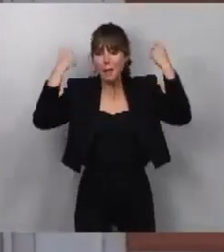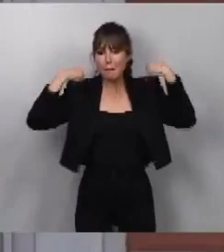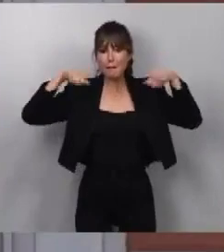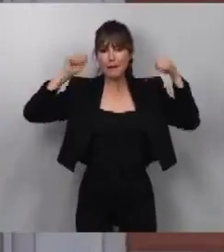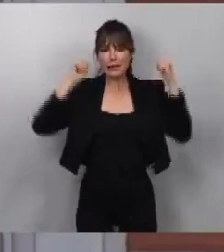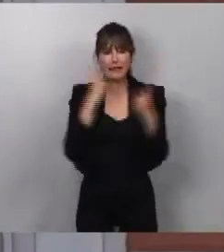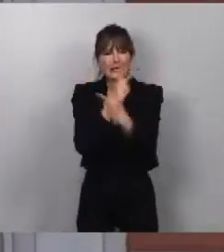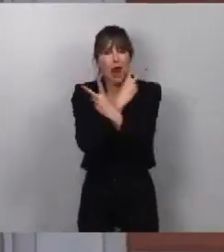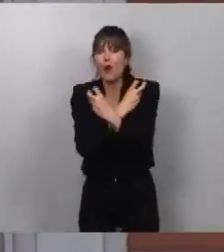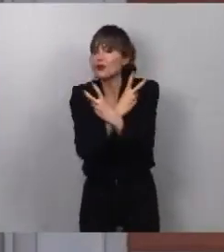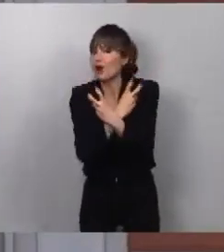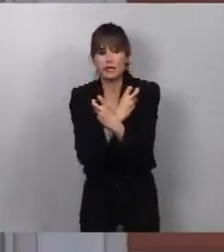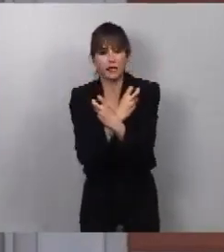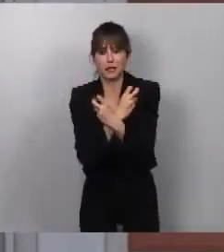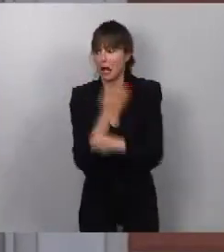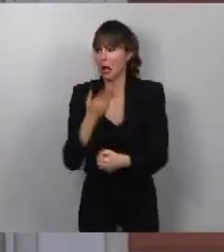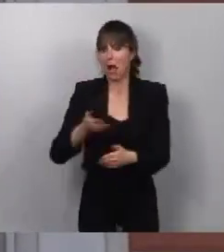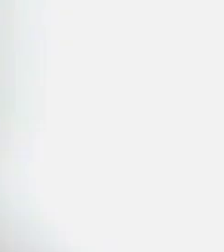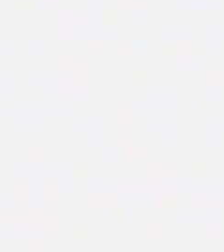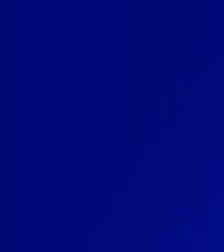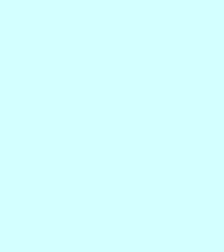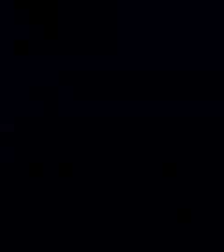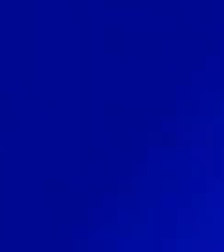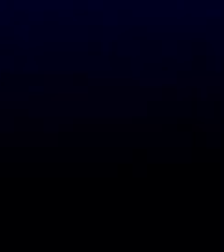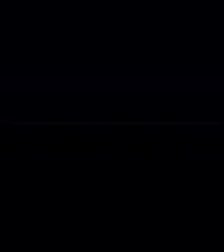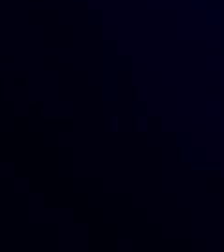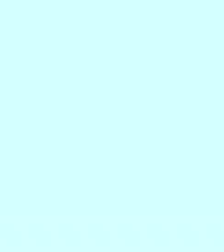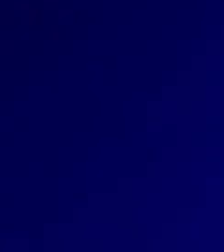tóxicas inimaginables hace apenas unos años